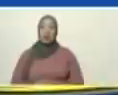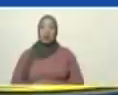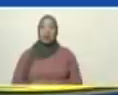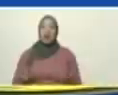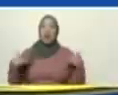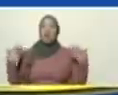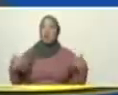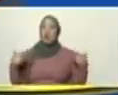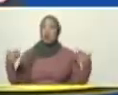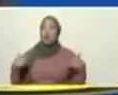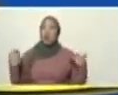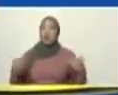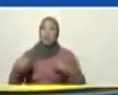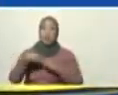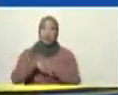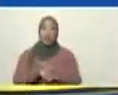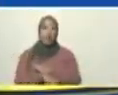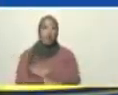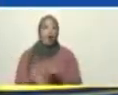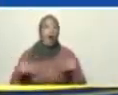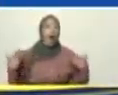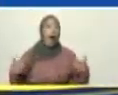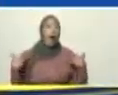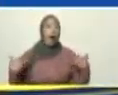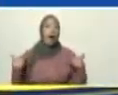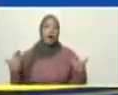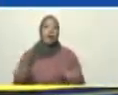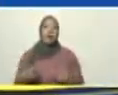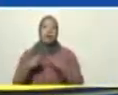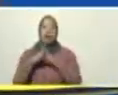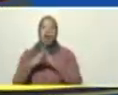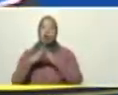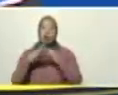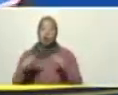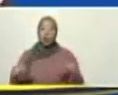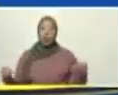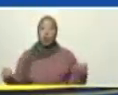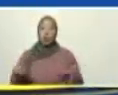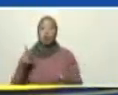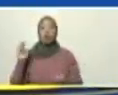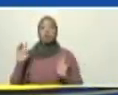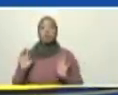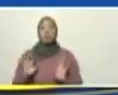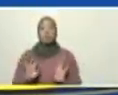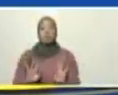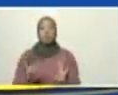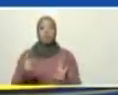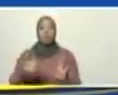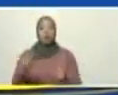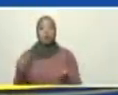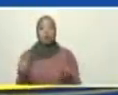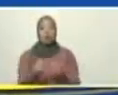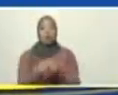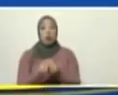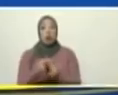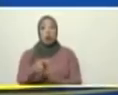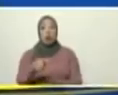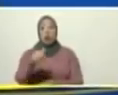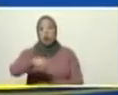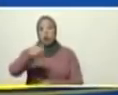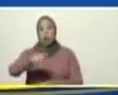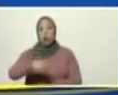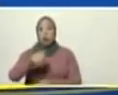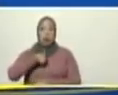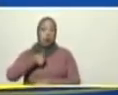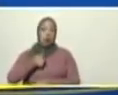algo tan importante y permitirnos a todos, con ese corazón generoso que tienen, de vivirlo con ustedes. Hoy me tocó a